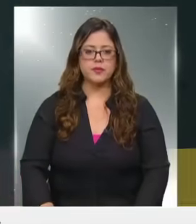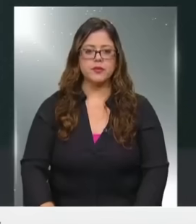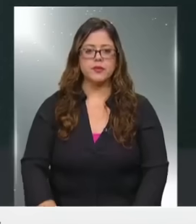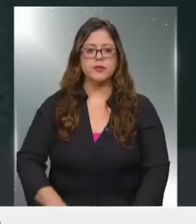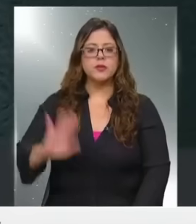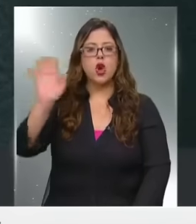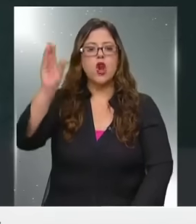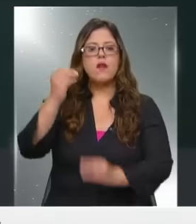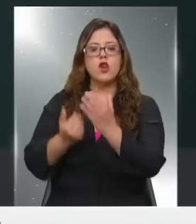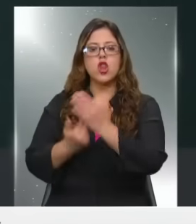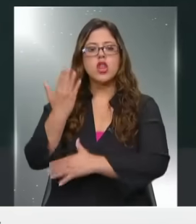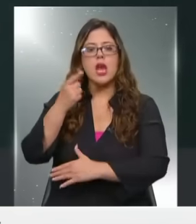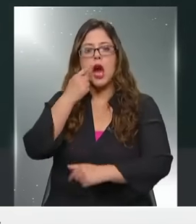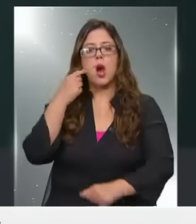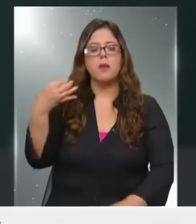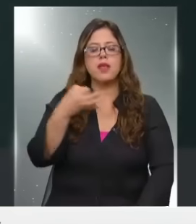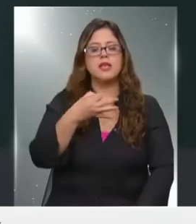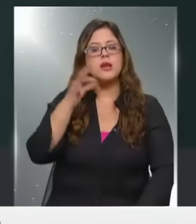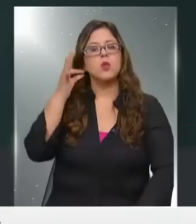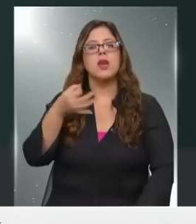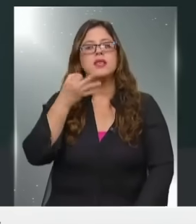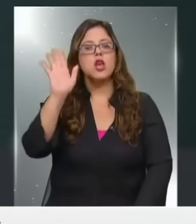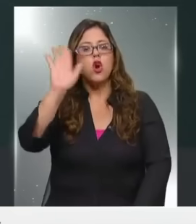Hola, buen día.